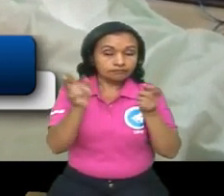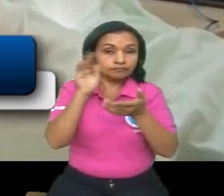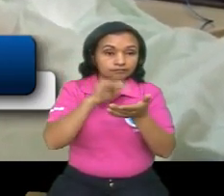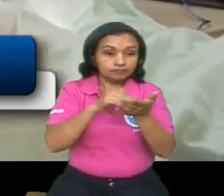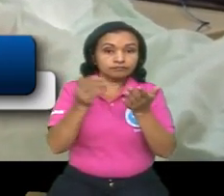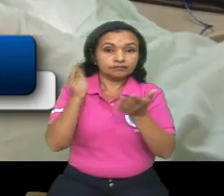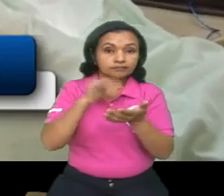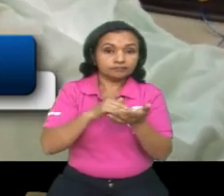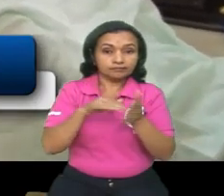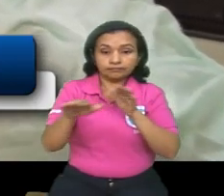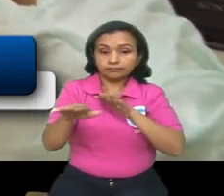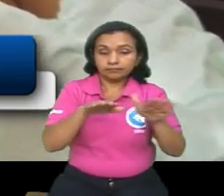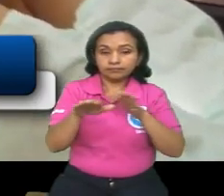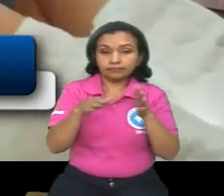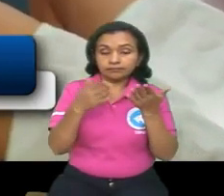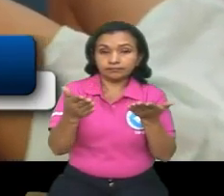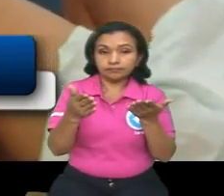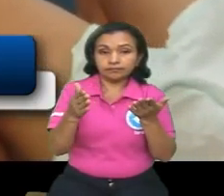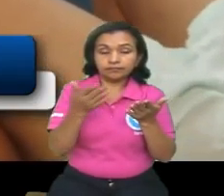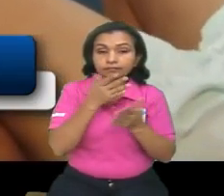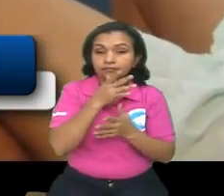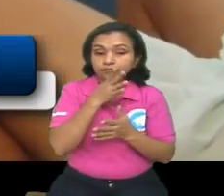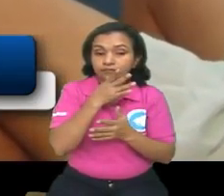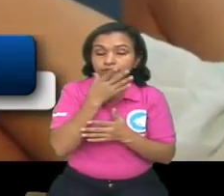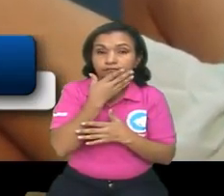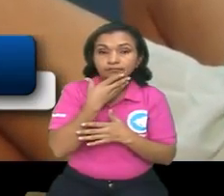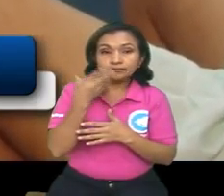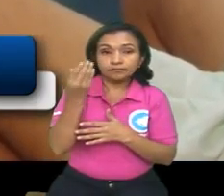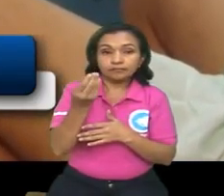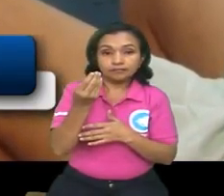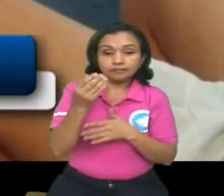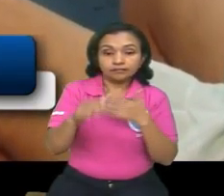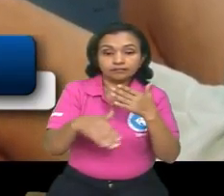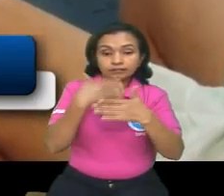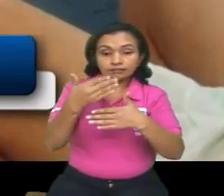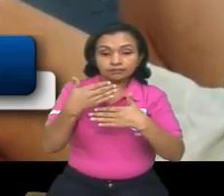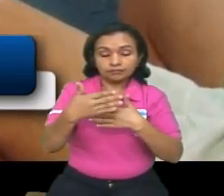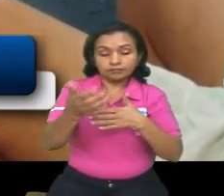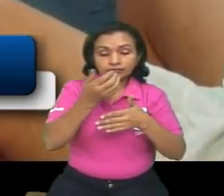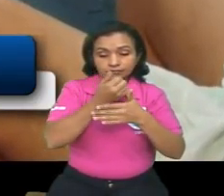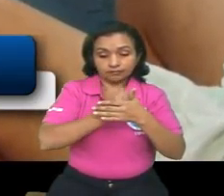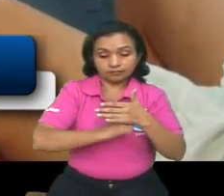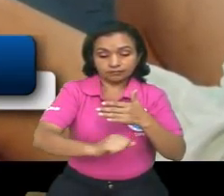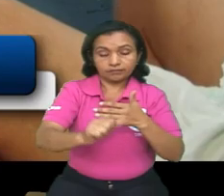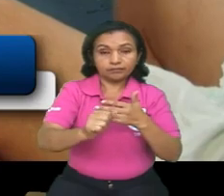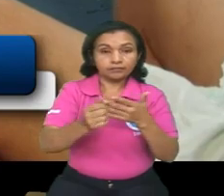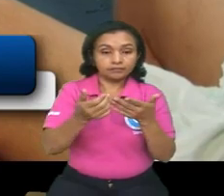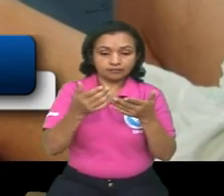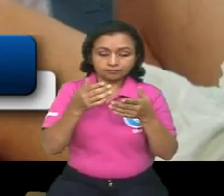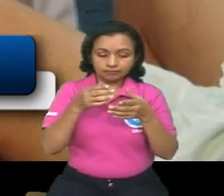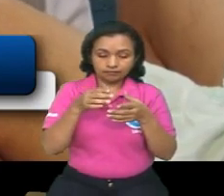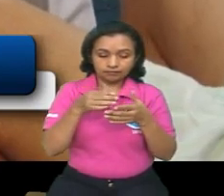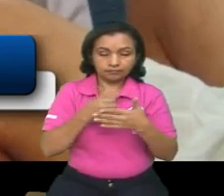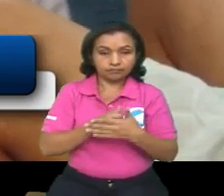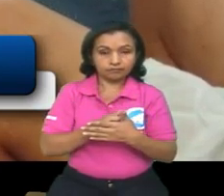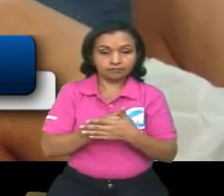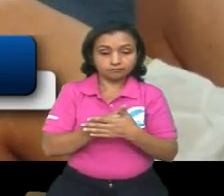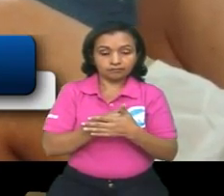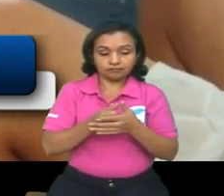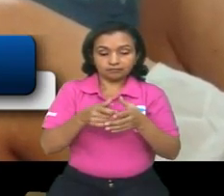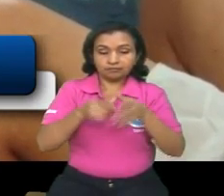qué? Porque no hay que ser muy agresivo con la paciente adolescente, porque ya va a llegar un momento que va a tener sus niños y requiere de tener un cuello sano, con vigilancia.